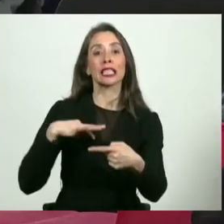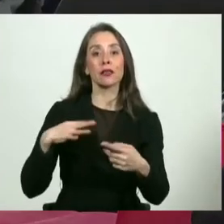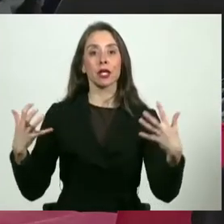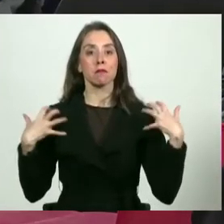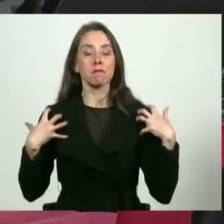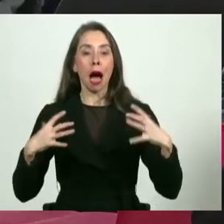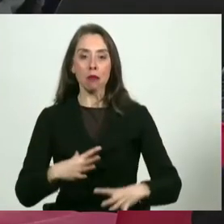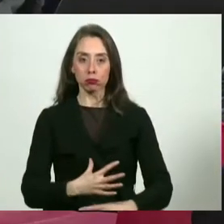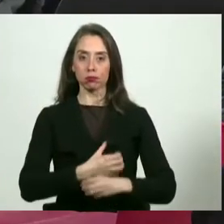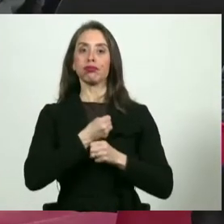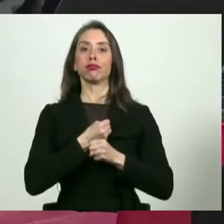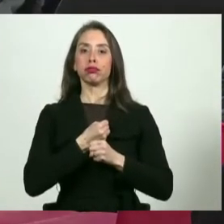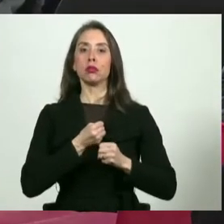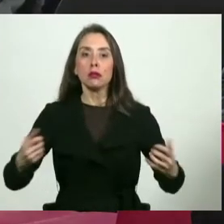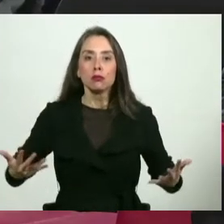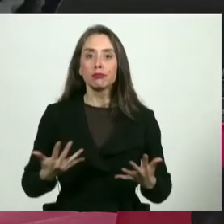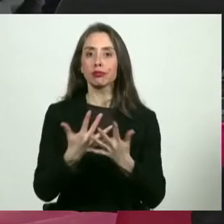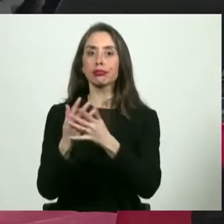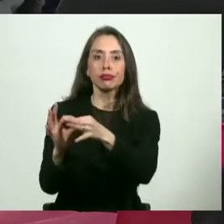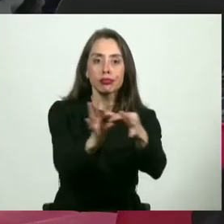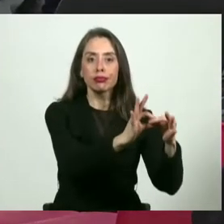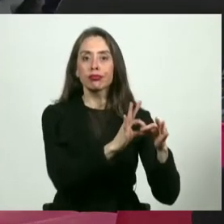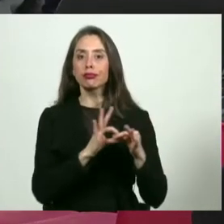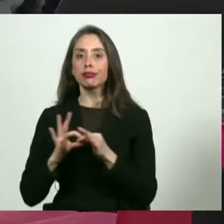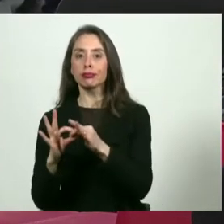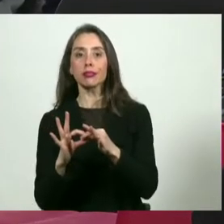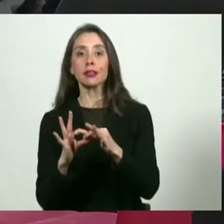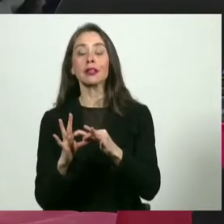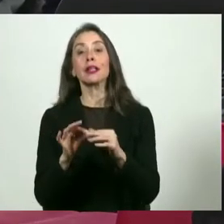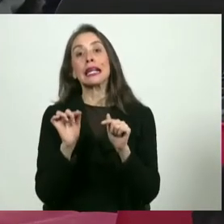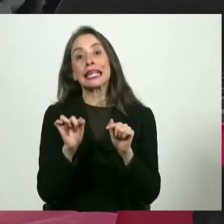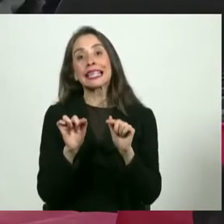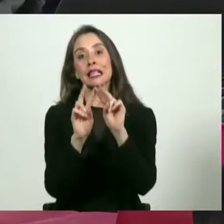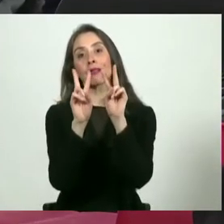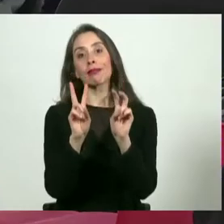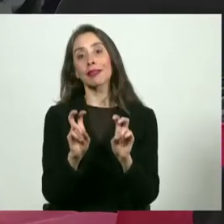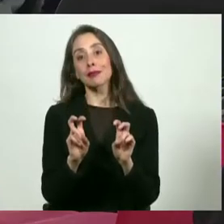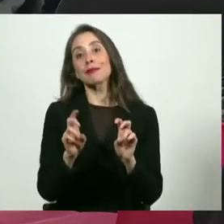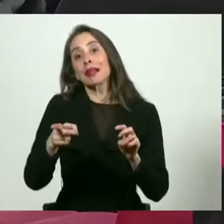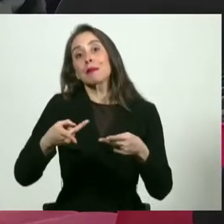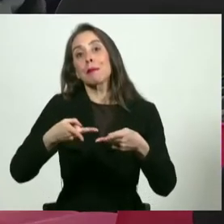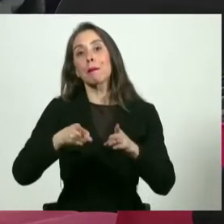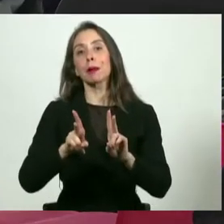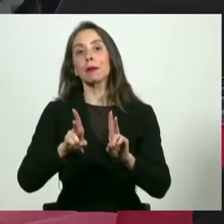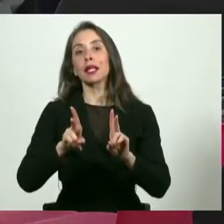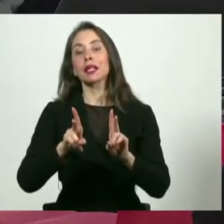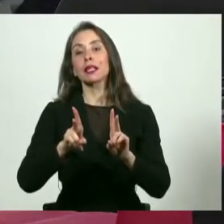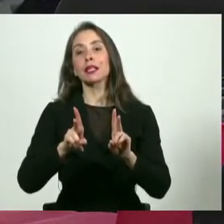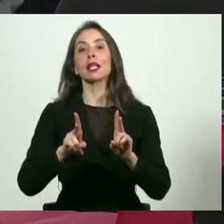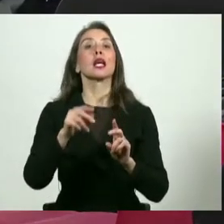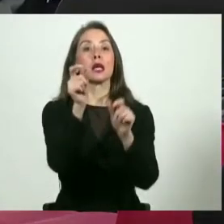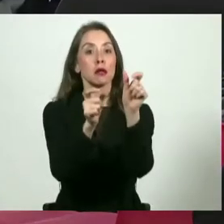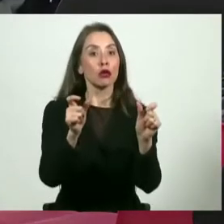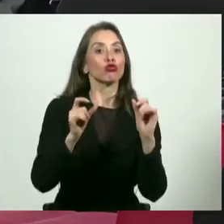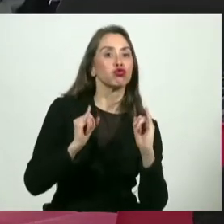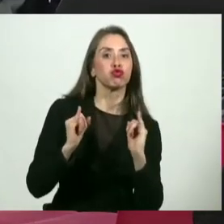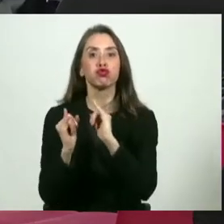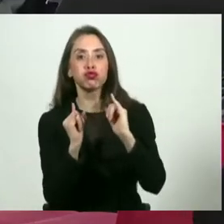vez más empoderada, más articulada, con capacidad de actuar en red, y creo que eso de alguna manera es lo que permite también ir movilizando voluntad, ir